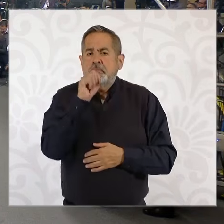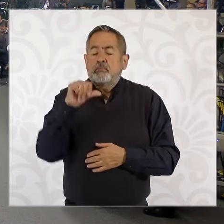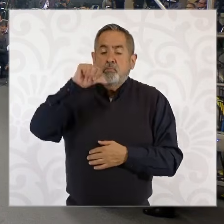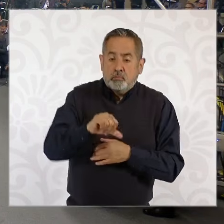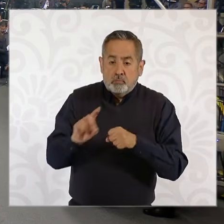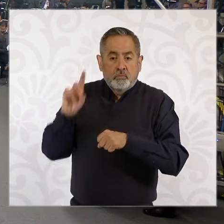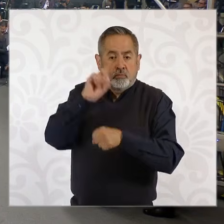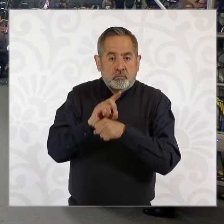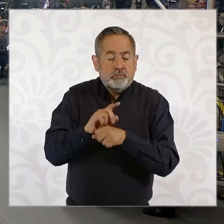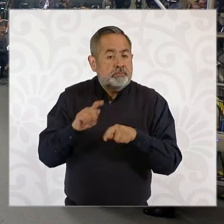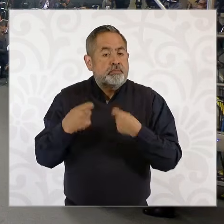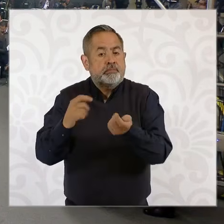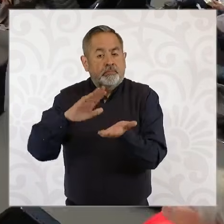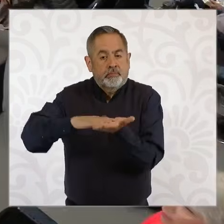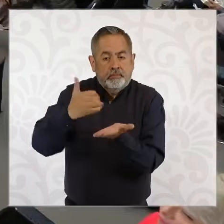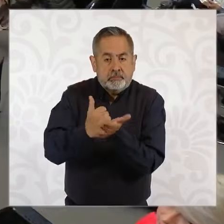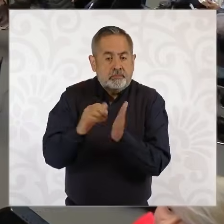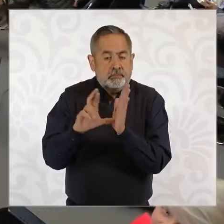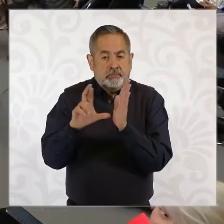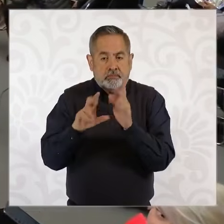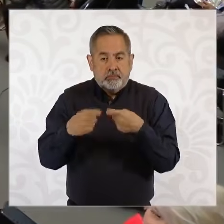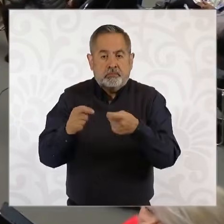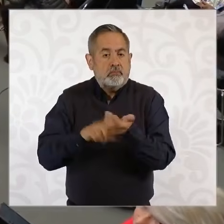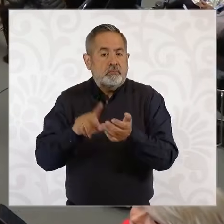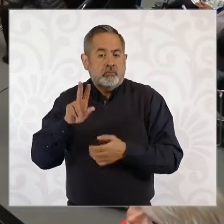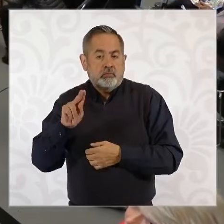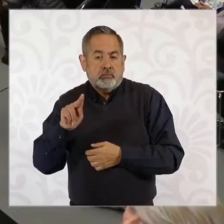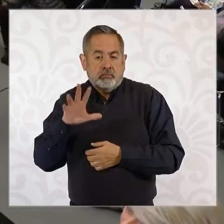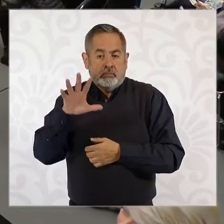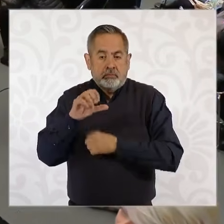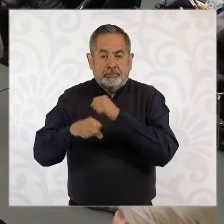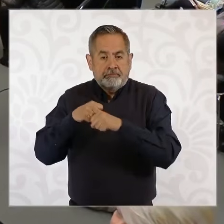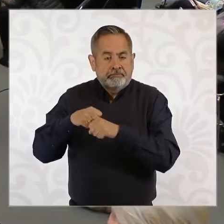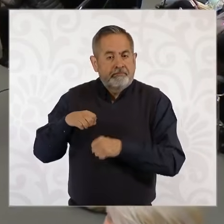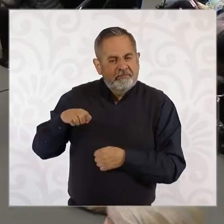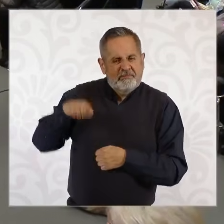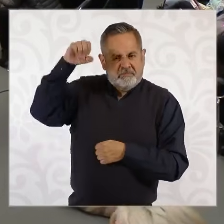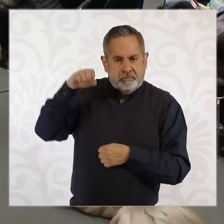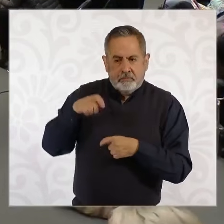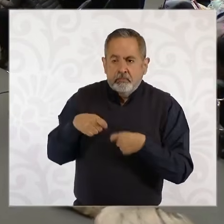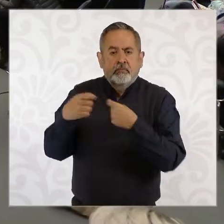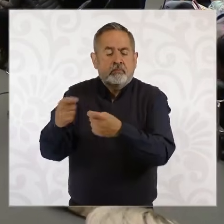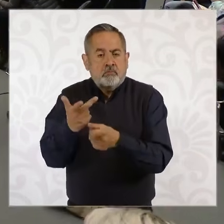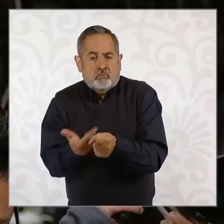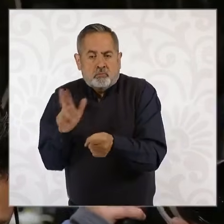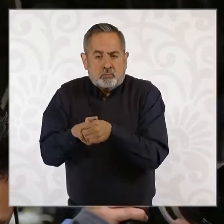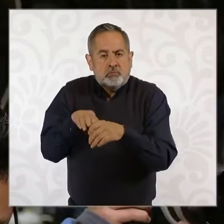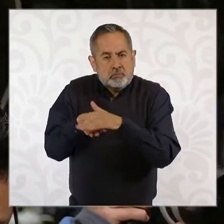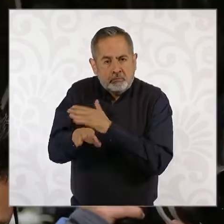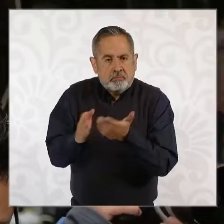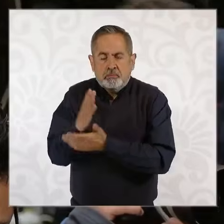la credencialización para personas de 85 años para que puedan tener pues la salud universal. Si nos podría hablar un